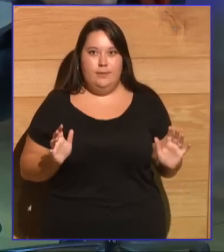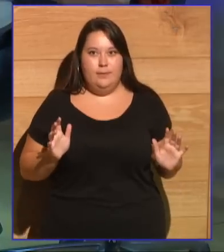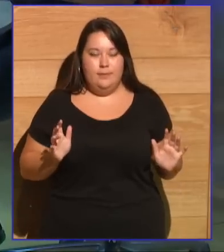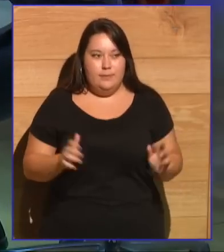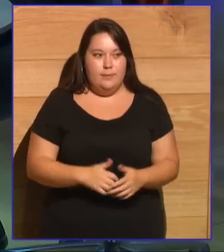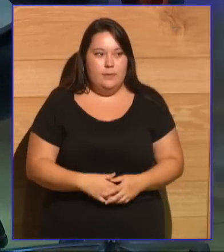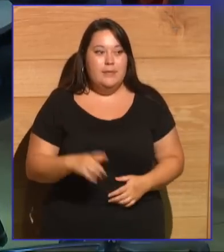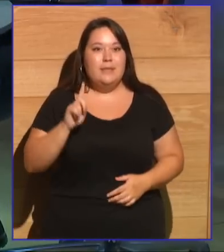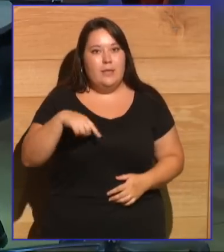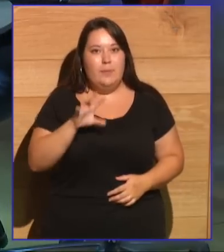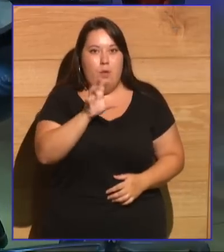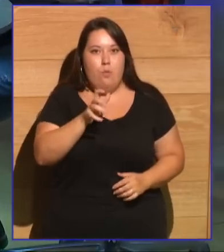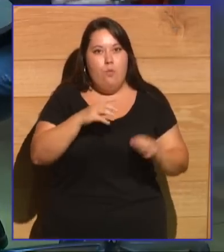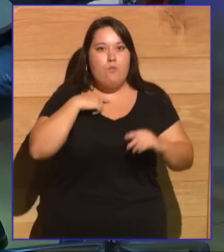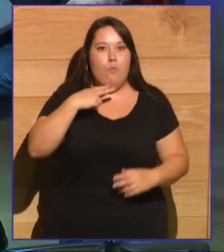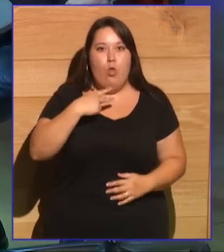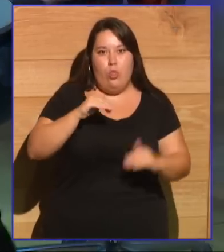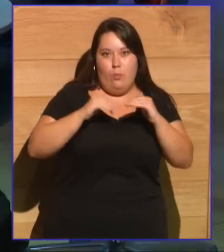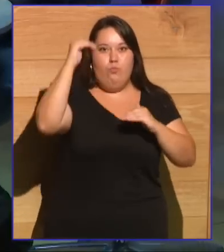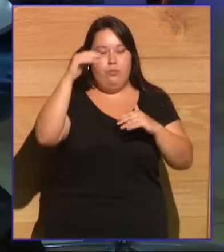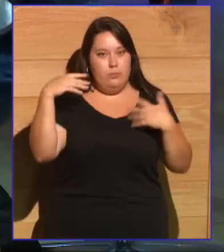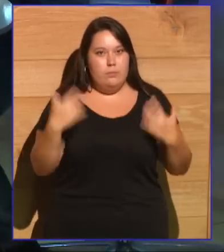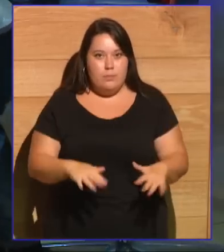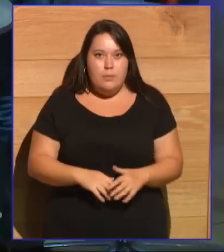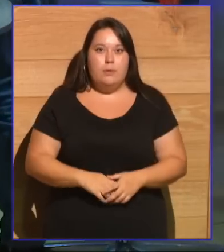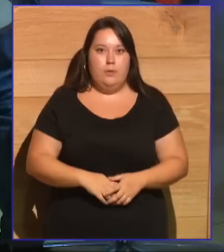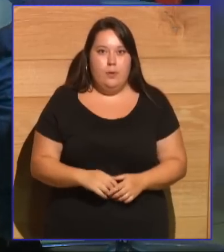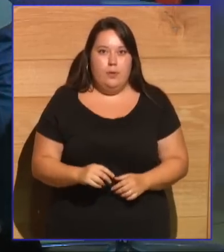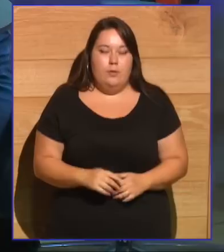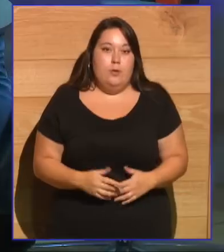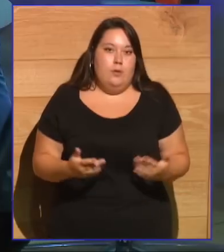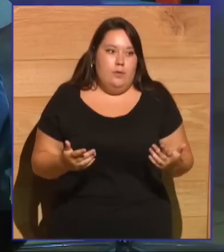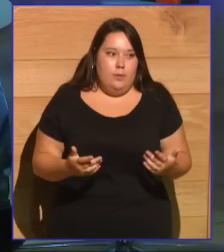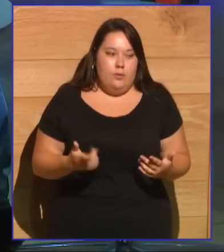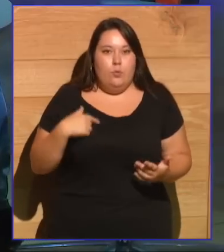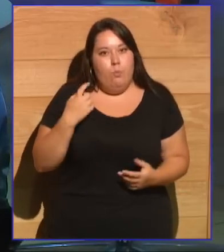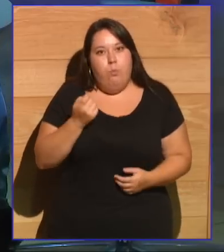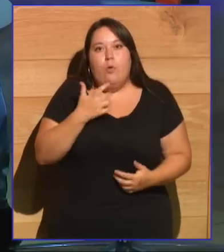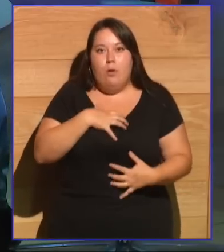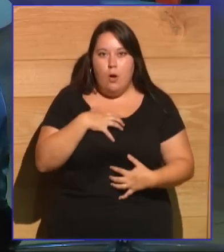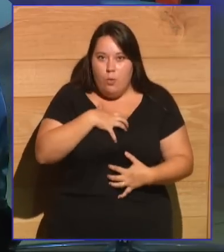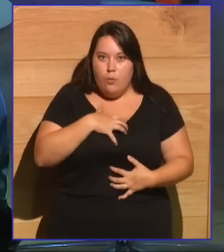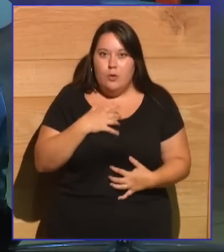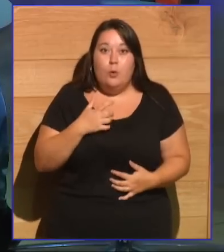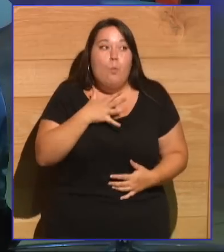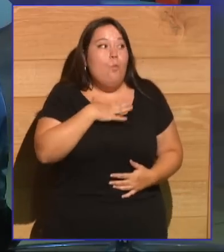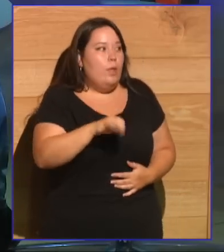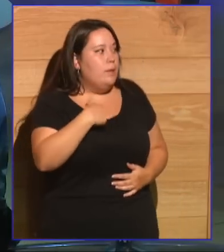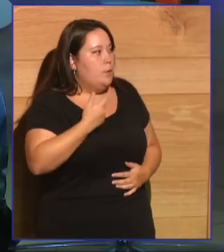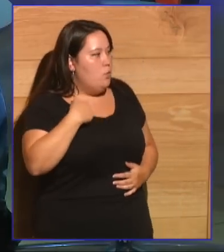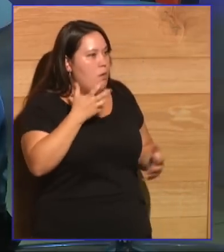y el volumen te gusta templar y te des me parecía que todo que tenía cierta premura y me agobia un poquito y he gritado mucho a lo